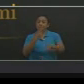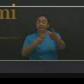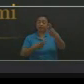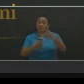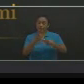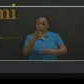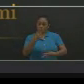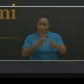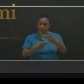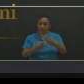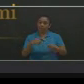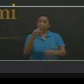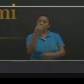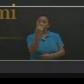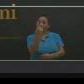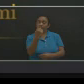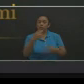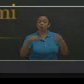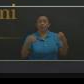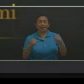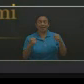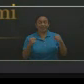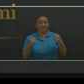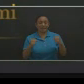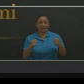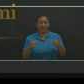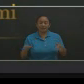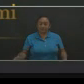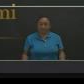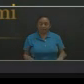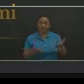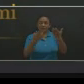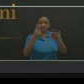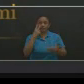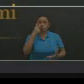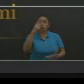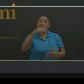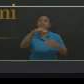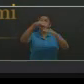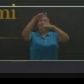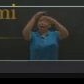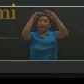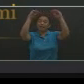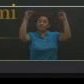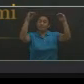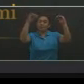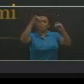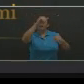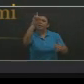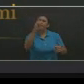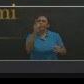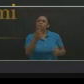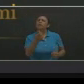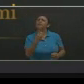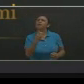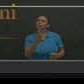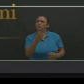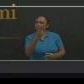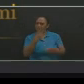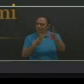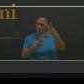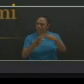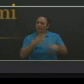que y lo primero que hiciera quizá era levantar su vista al cielo y preguntar de dónde iba a venir su